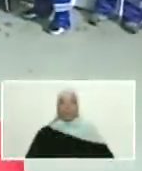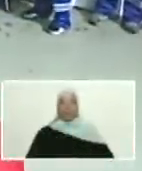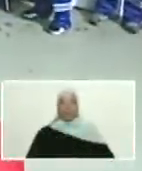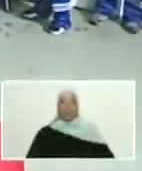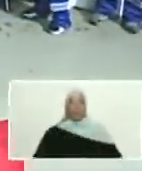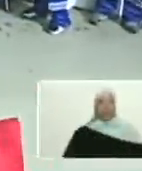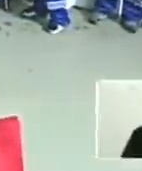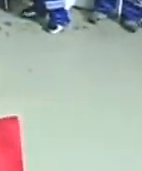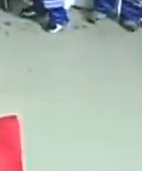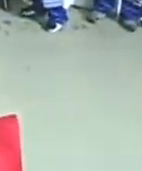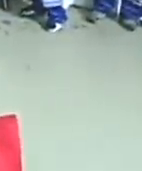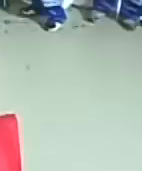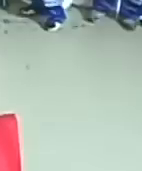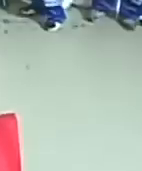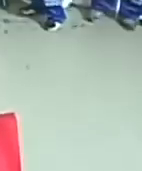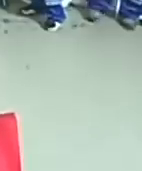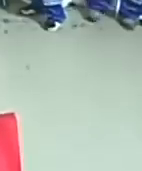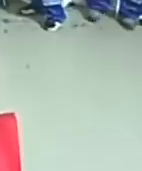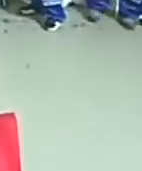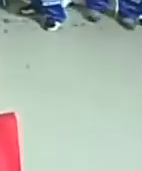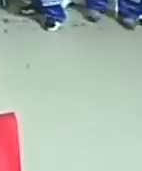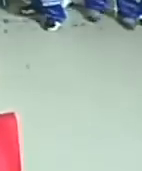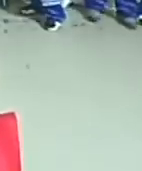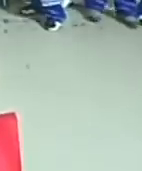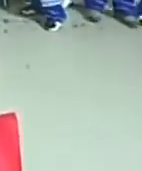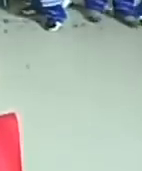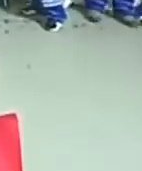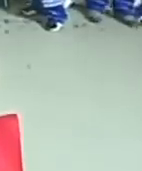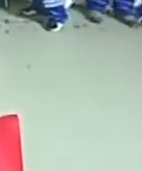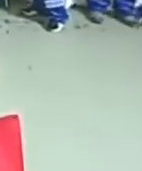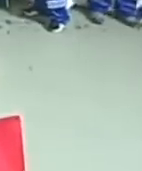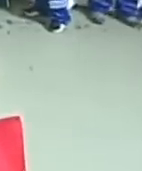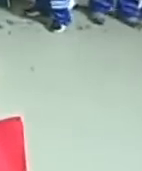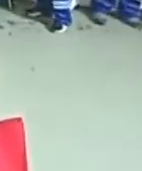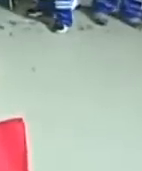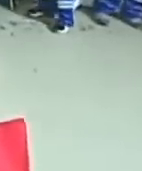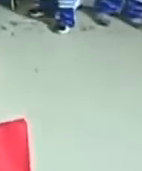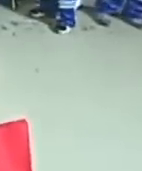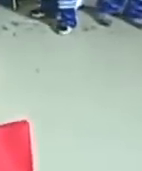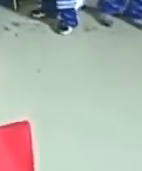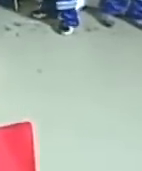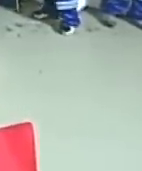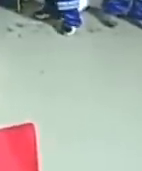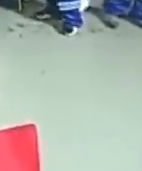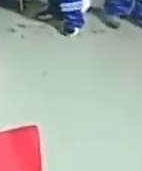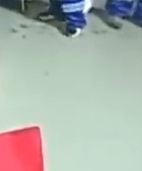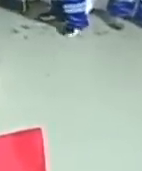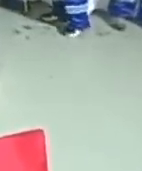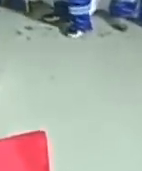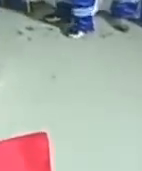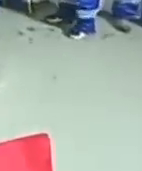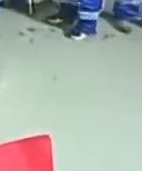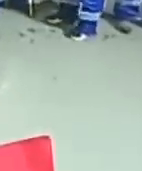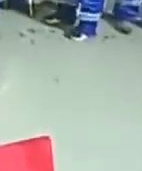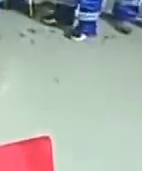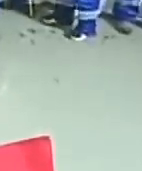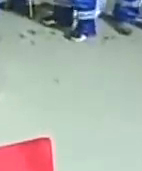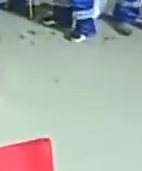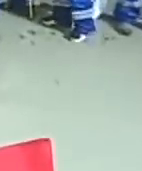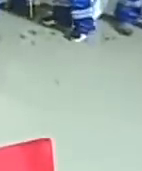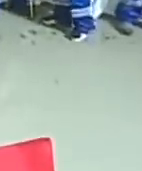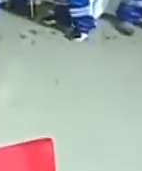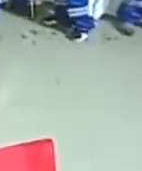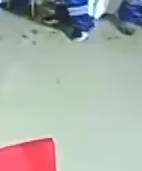La cultura popular tiene amigos a montones. En ella se colean los